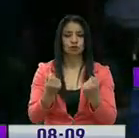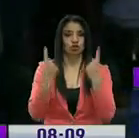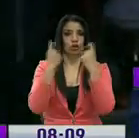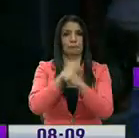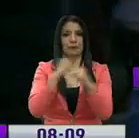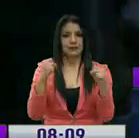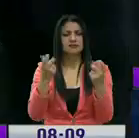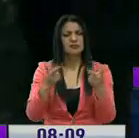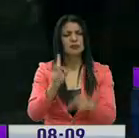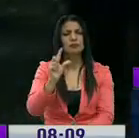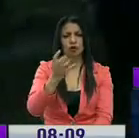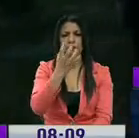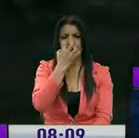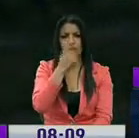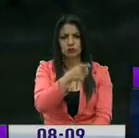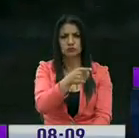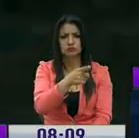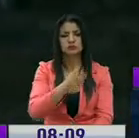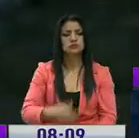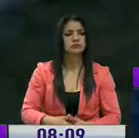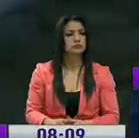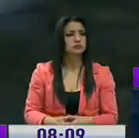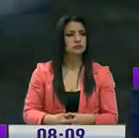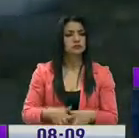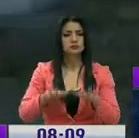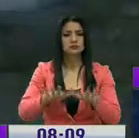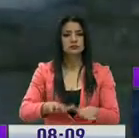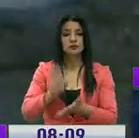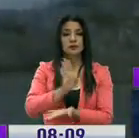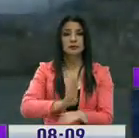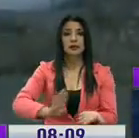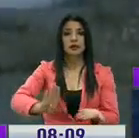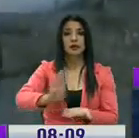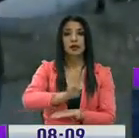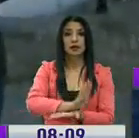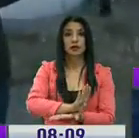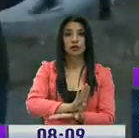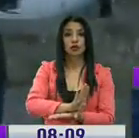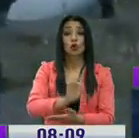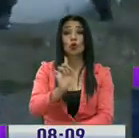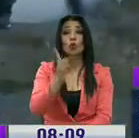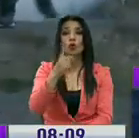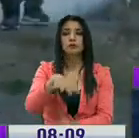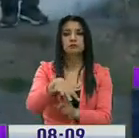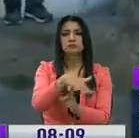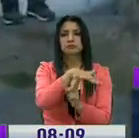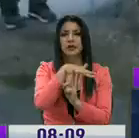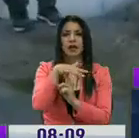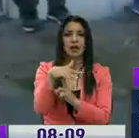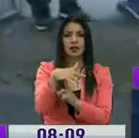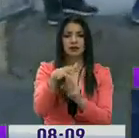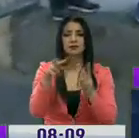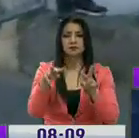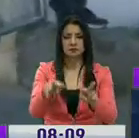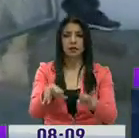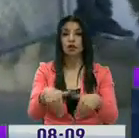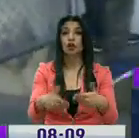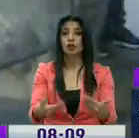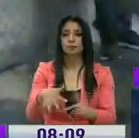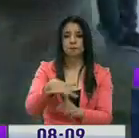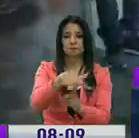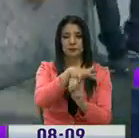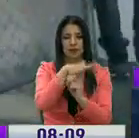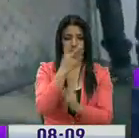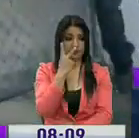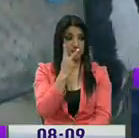poco indignados. Me cuentan los vecinos que en este barrio, en La Lorena, hay un solo parque y van a fijarse, amigos televidentes,